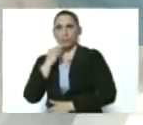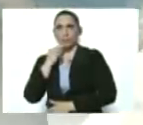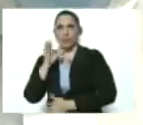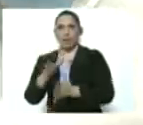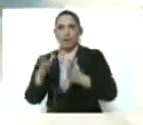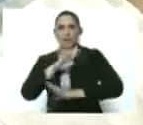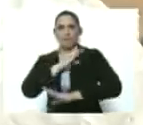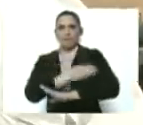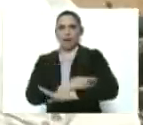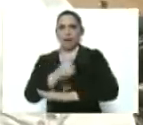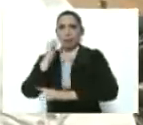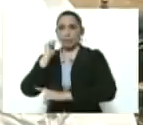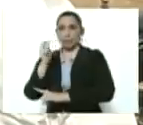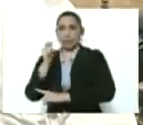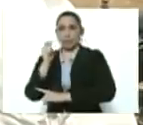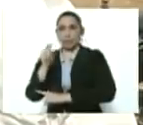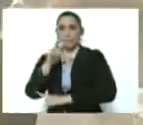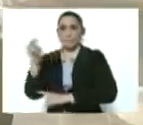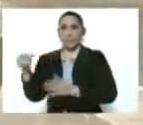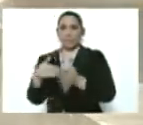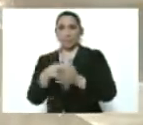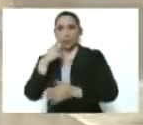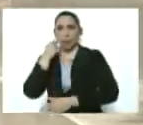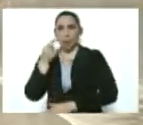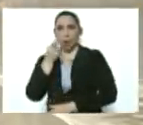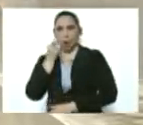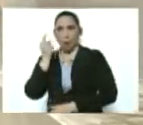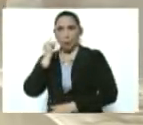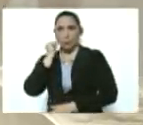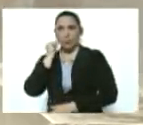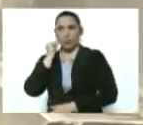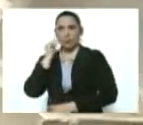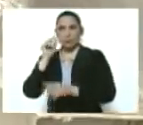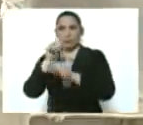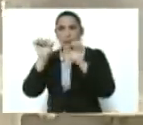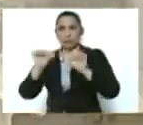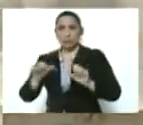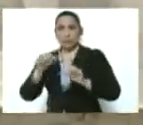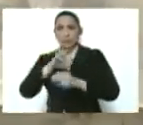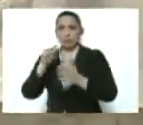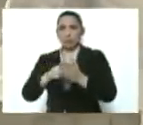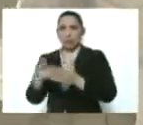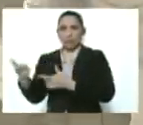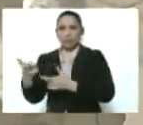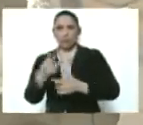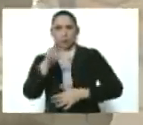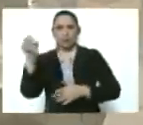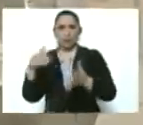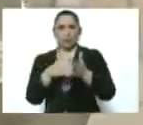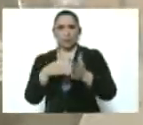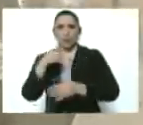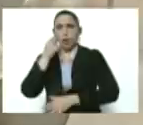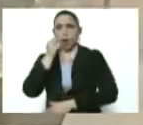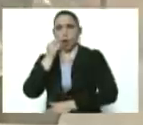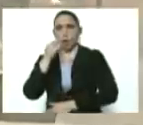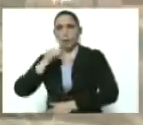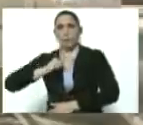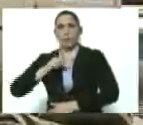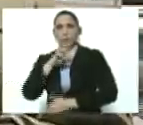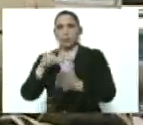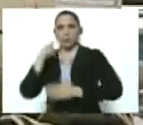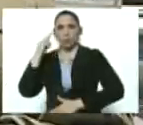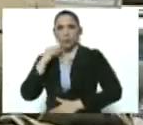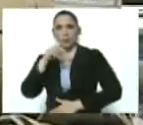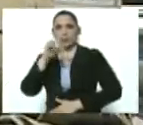gran fuerza de tarea de 20 mil hombres del sistema nacional de riesgo 30.000 hombres en la policía nacional bolivariana y 100.000 hombres